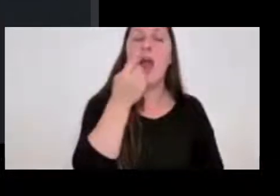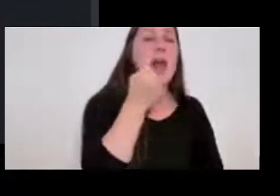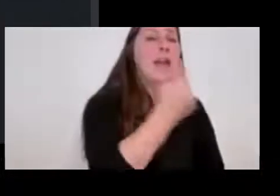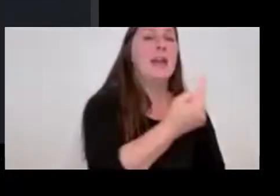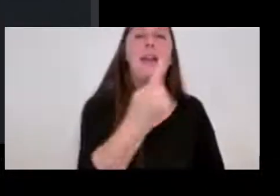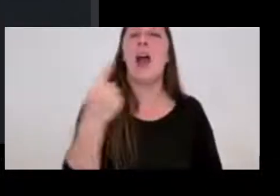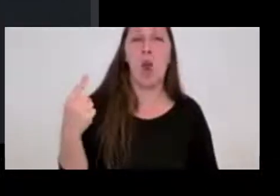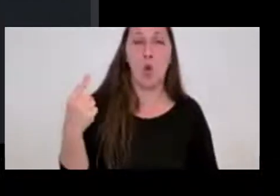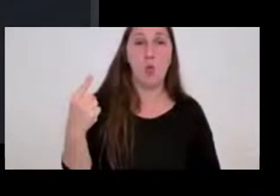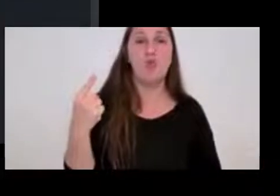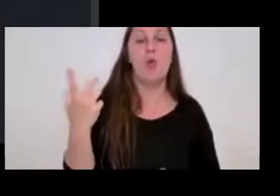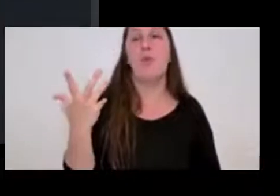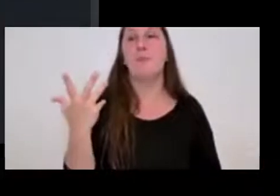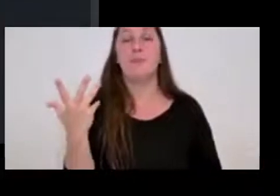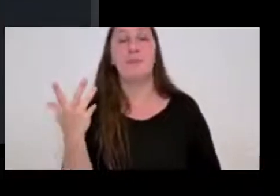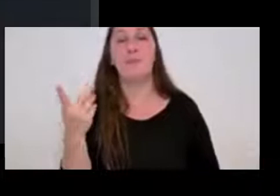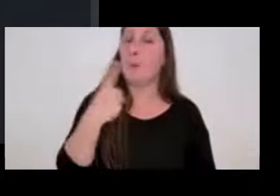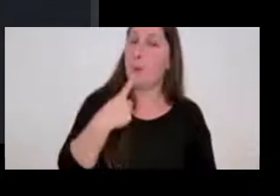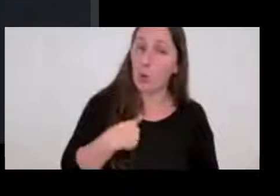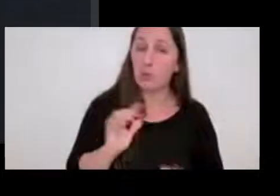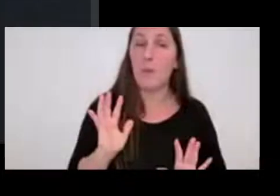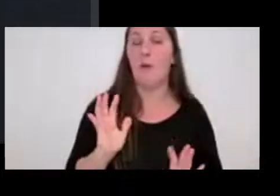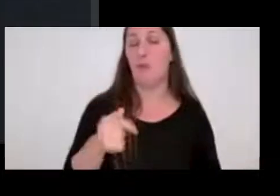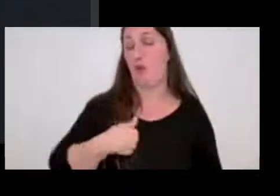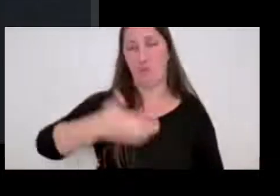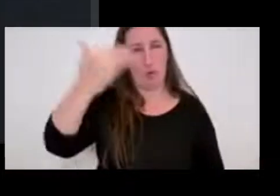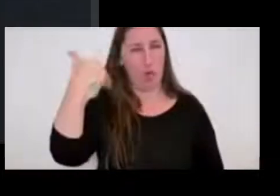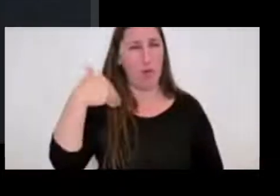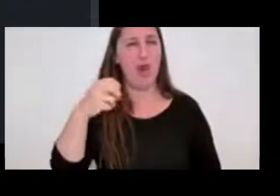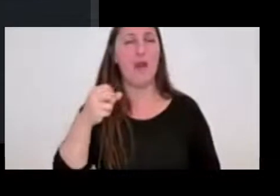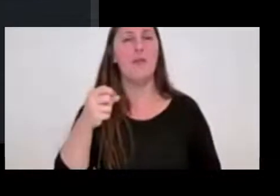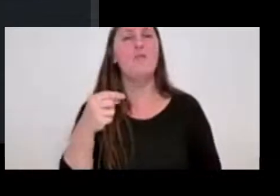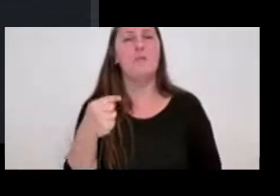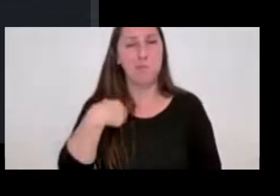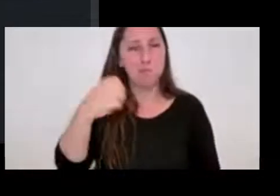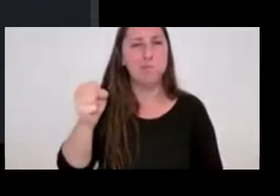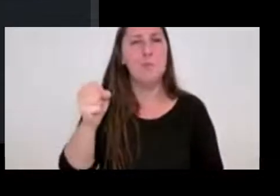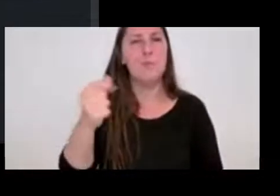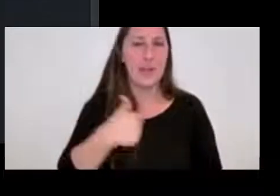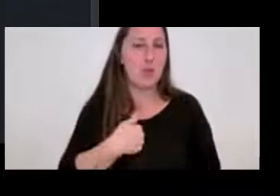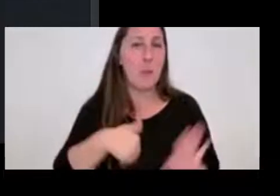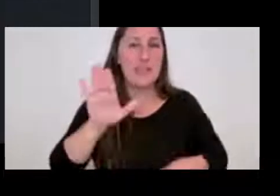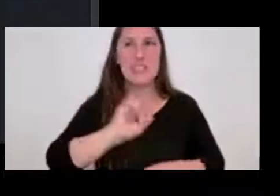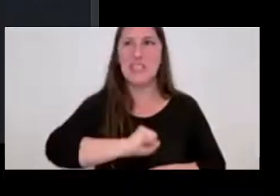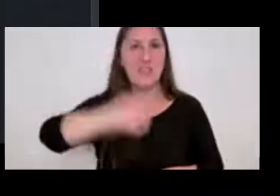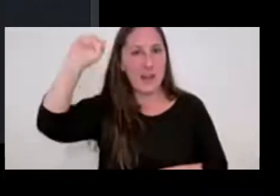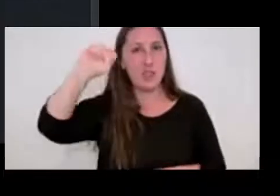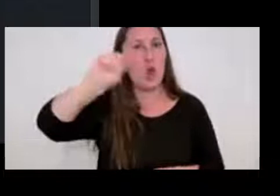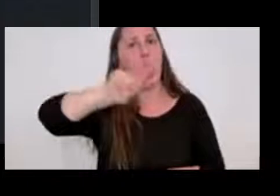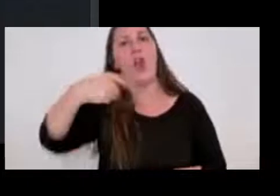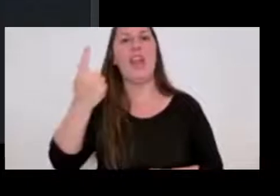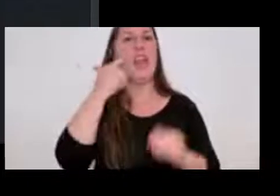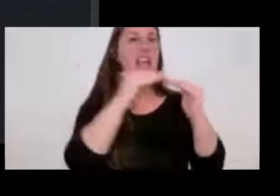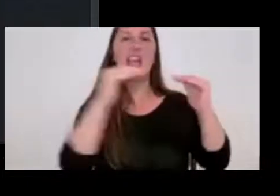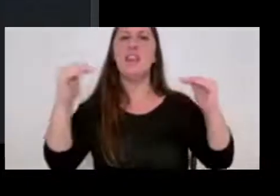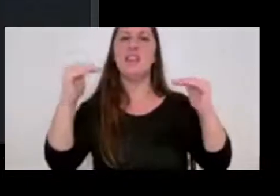que si ustedes me opinan un poco, yo el otro día, yo en realidad digo, esto para mí genera más inflación que si hubiera un índice parejo para